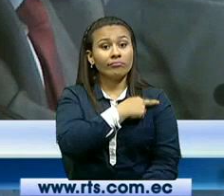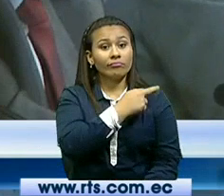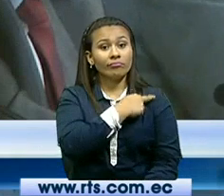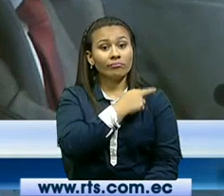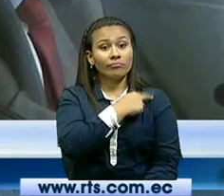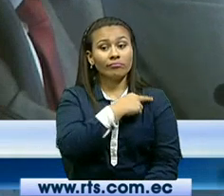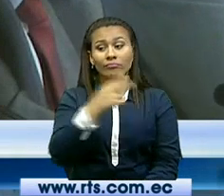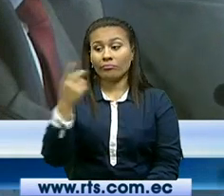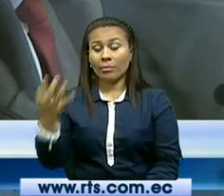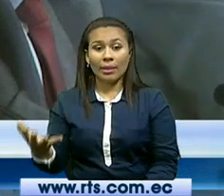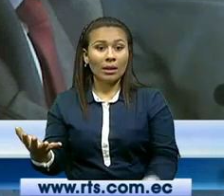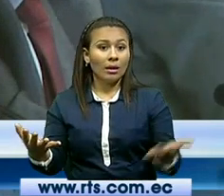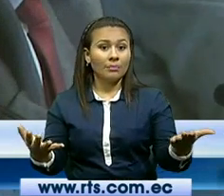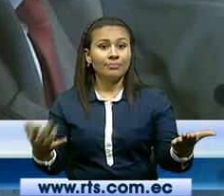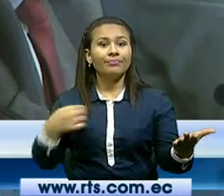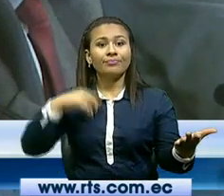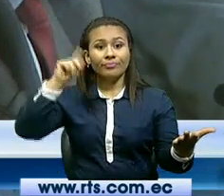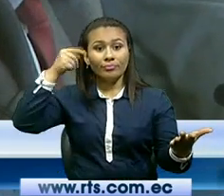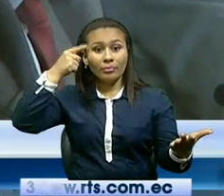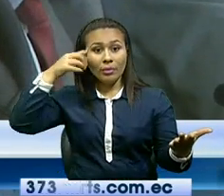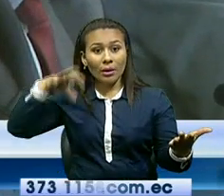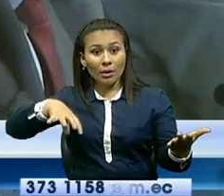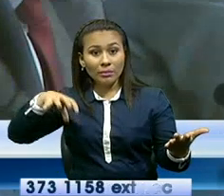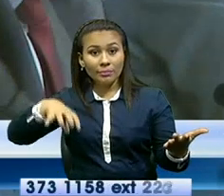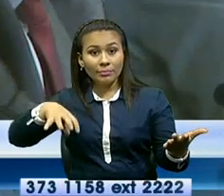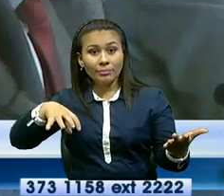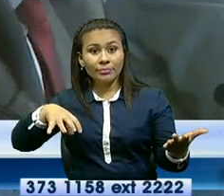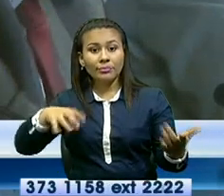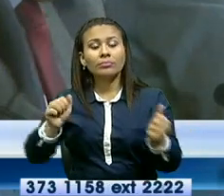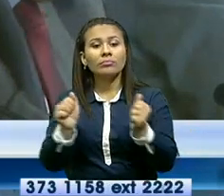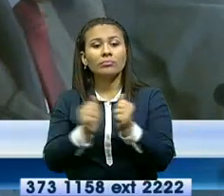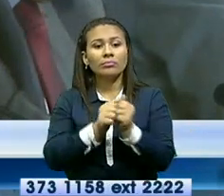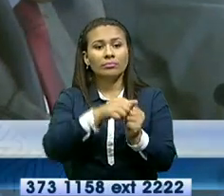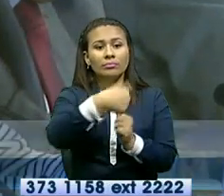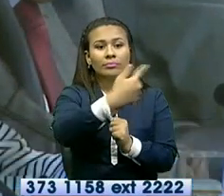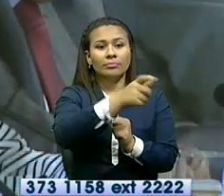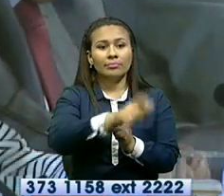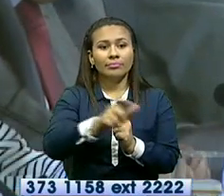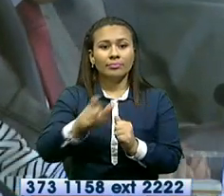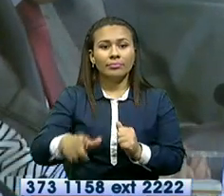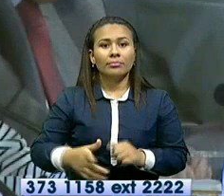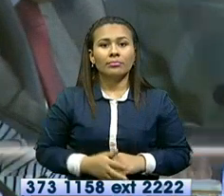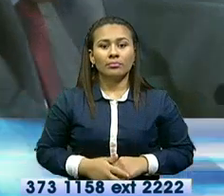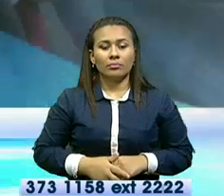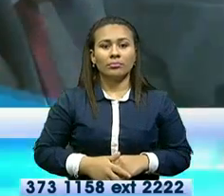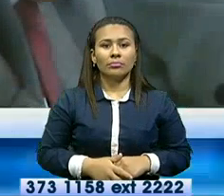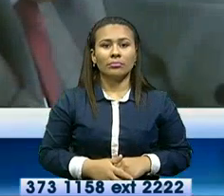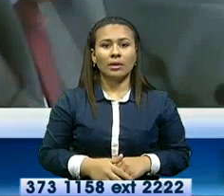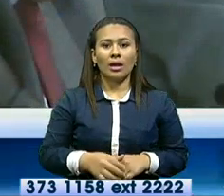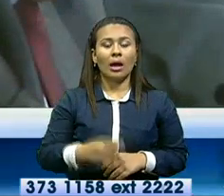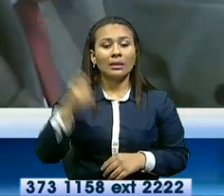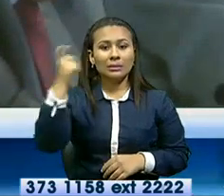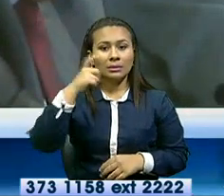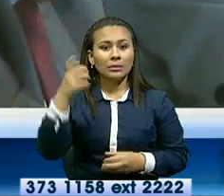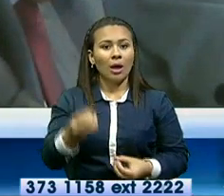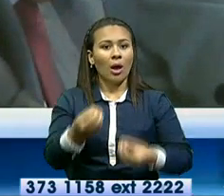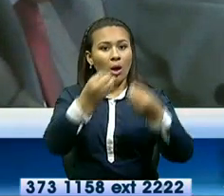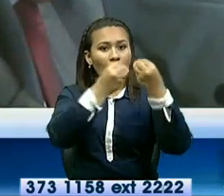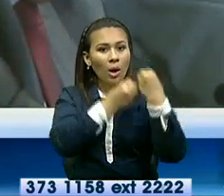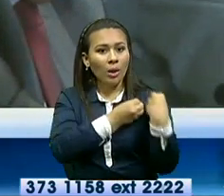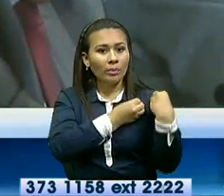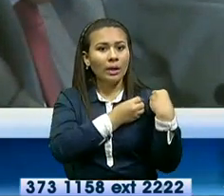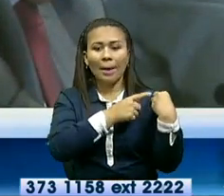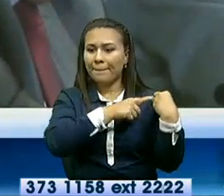compartida debe estar desde el momento en que el Estado ecuatoriano quitó esa obligatoriedad para que realicen